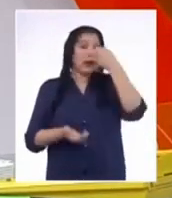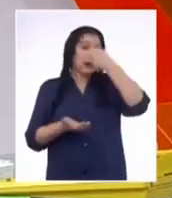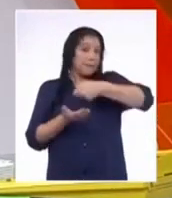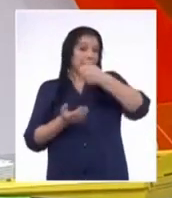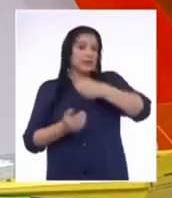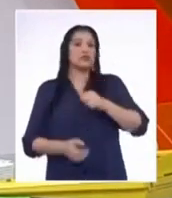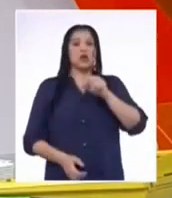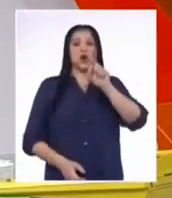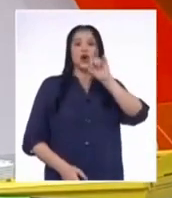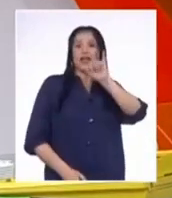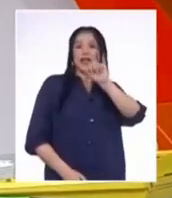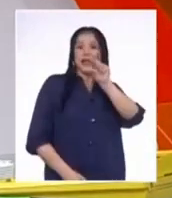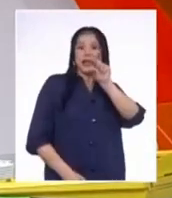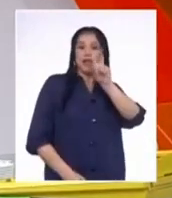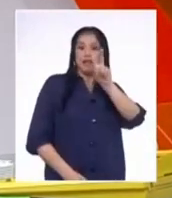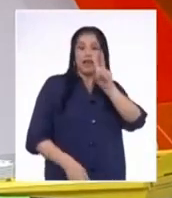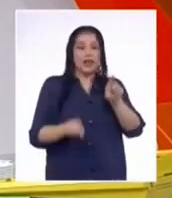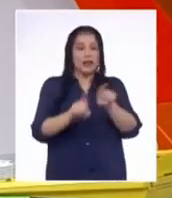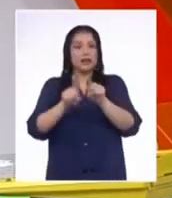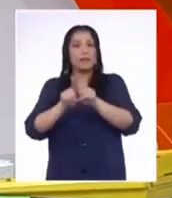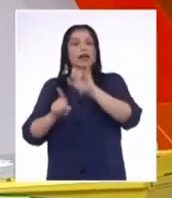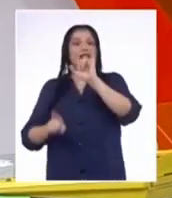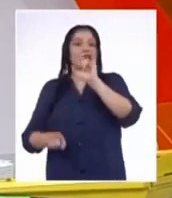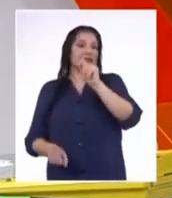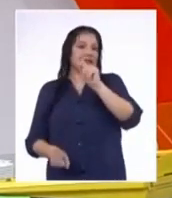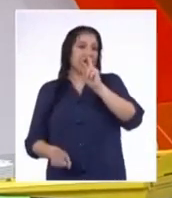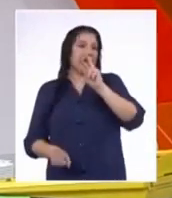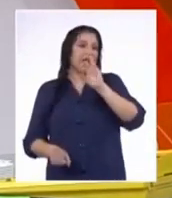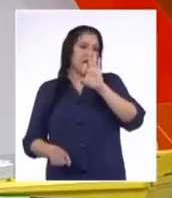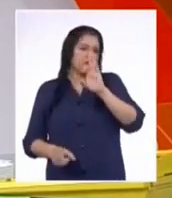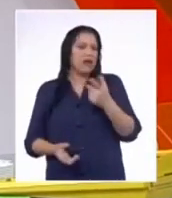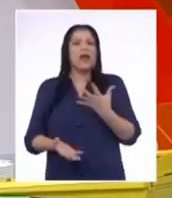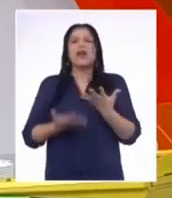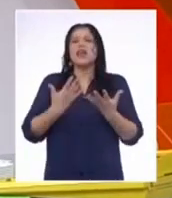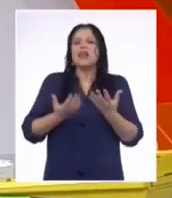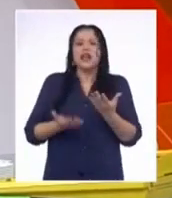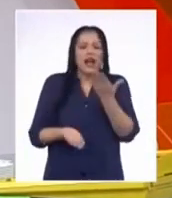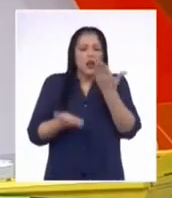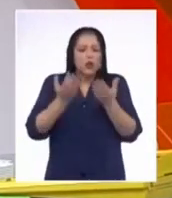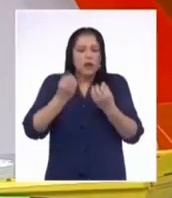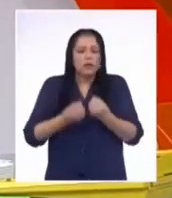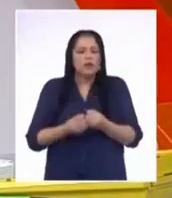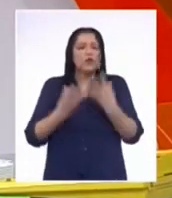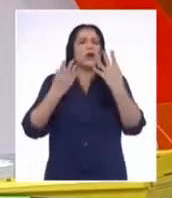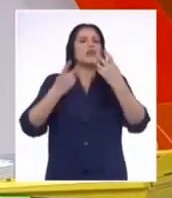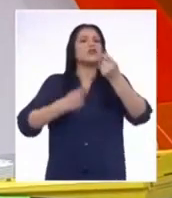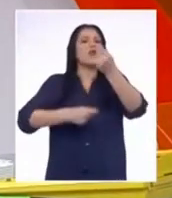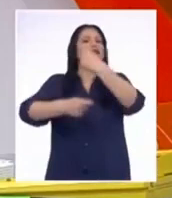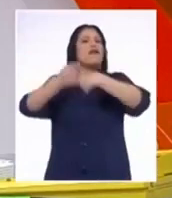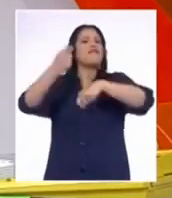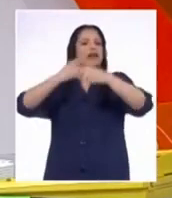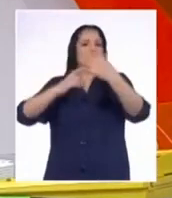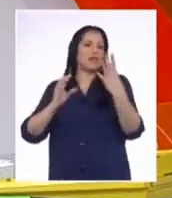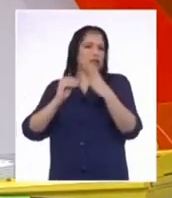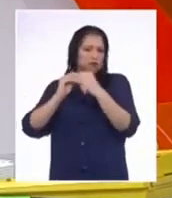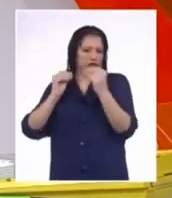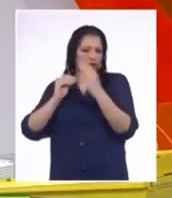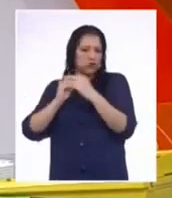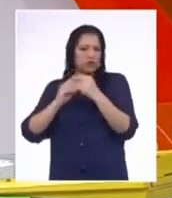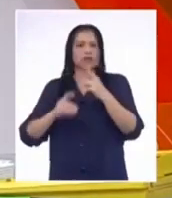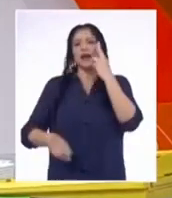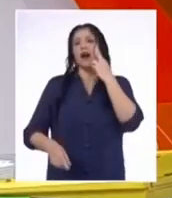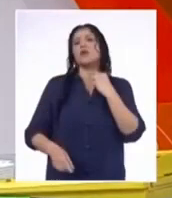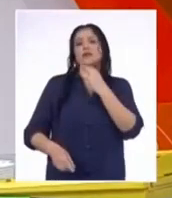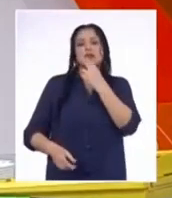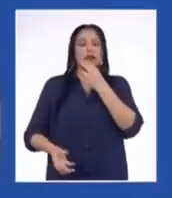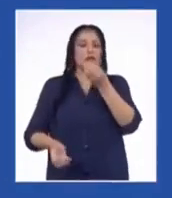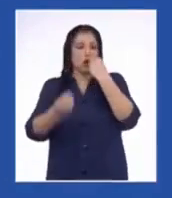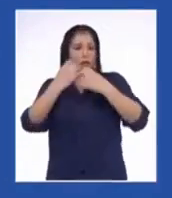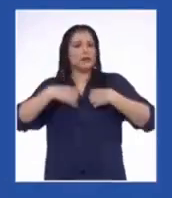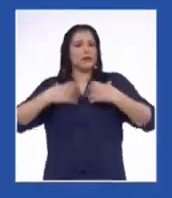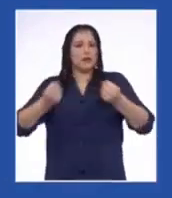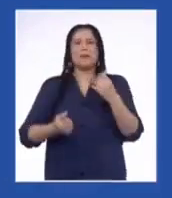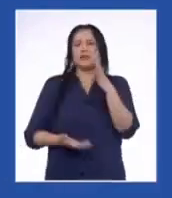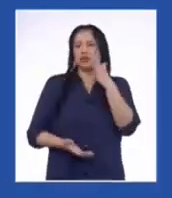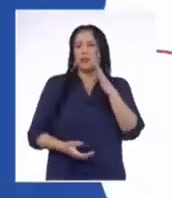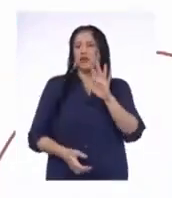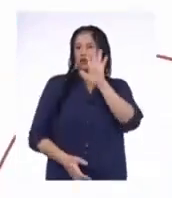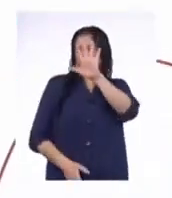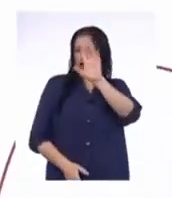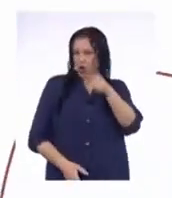el ITF. Calculamos la producción y venta de frutas a una cadena de comida saludable por un monto de